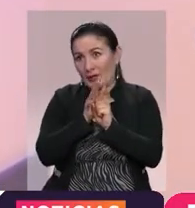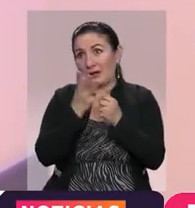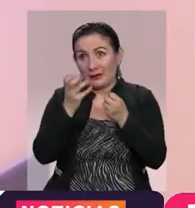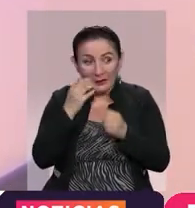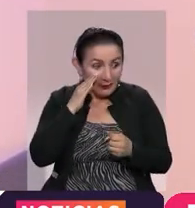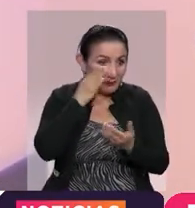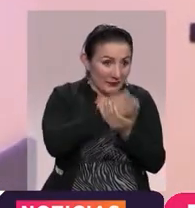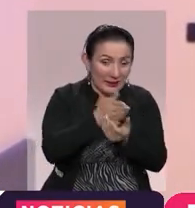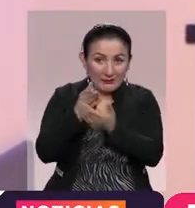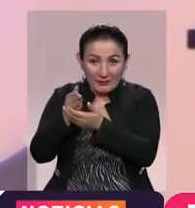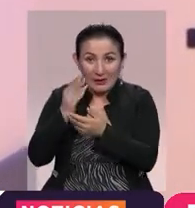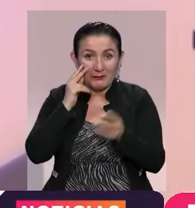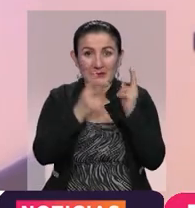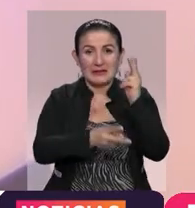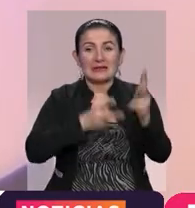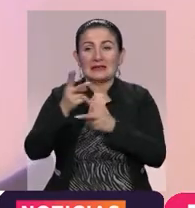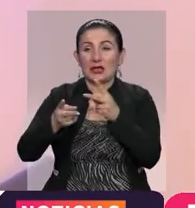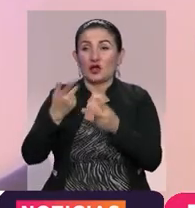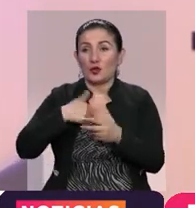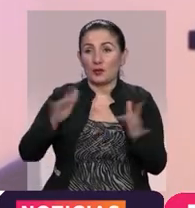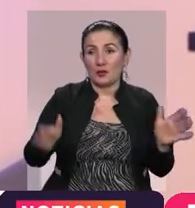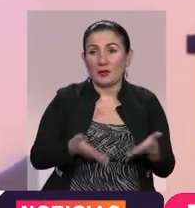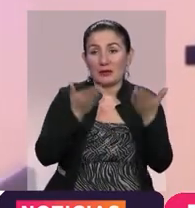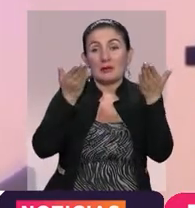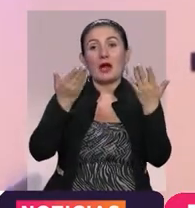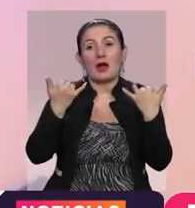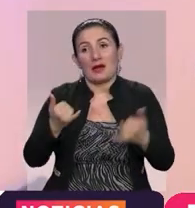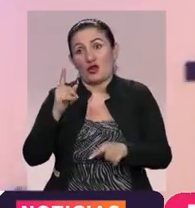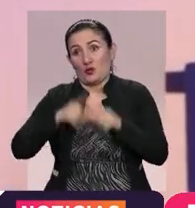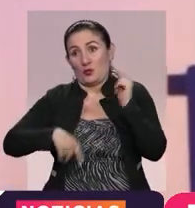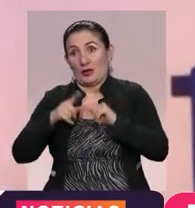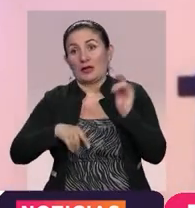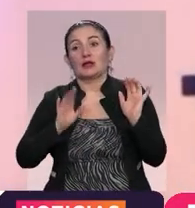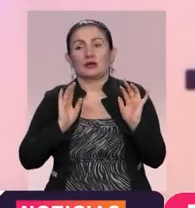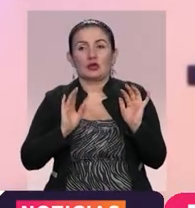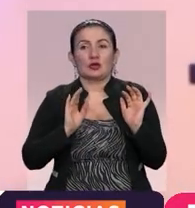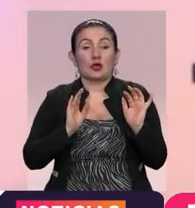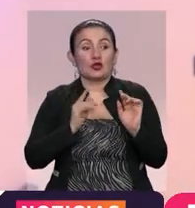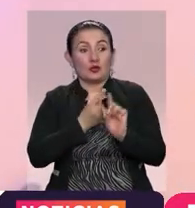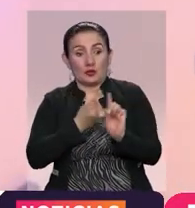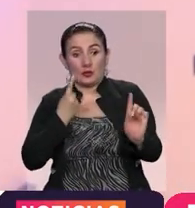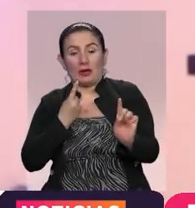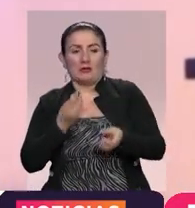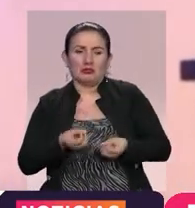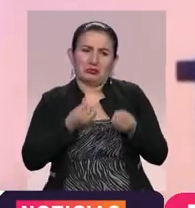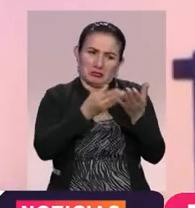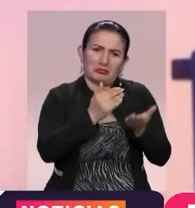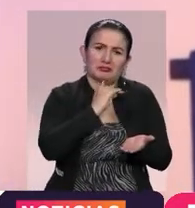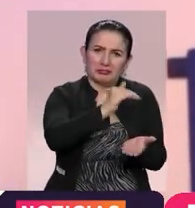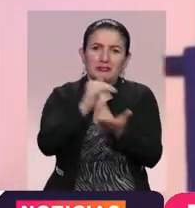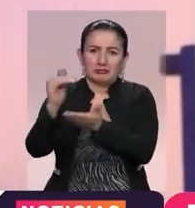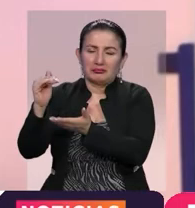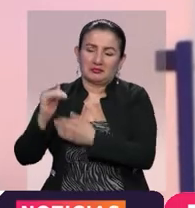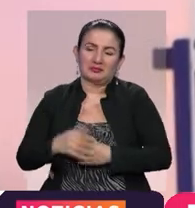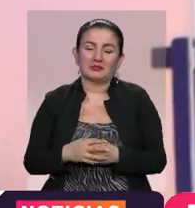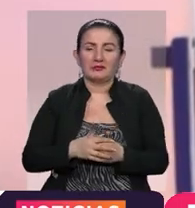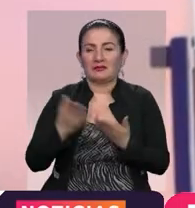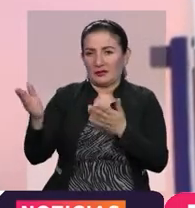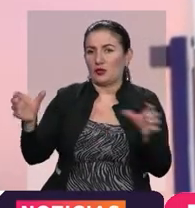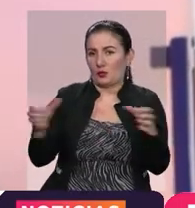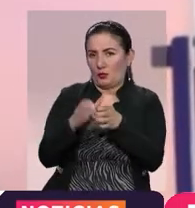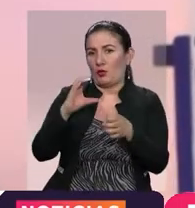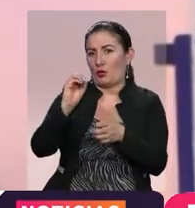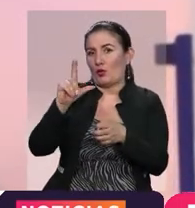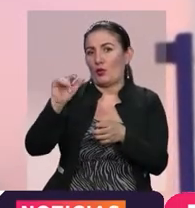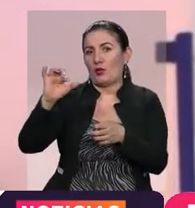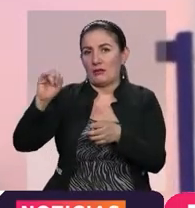venir a decir hola a toda la gente, a todos los pacientes, pero ahora no pueden. Entonces esto es un gesto pequeño que quieren hacer y